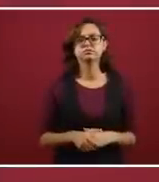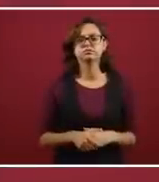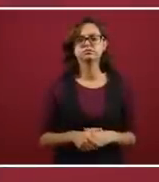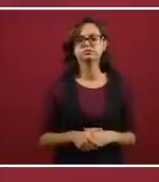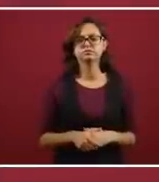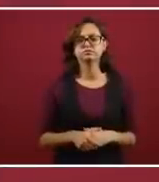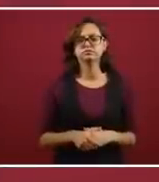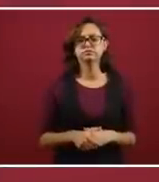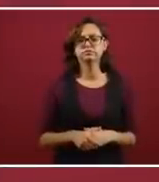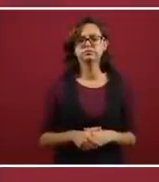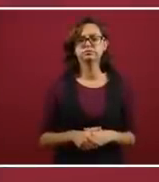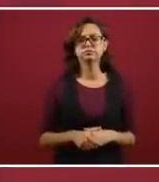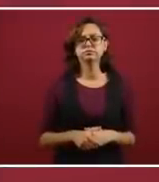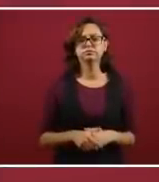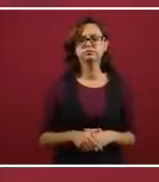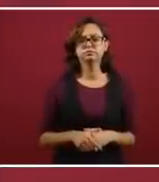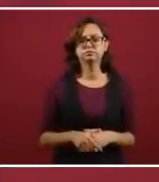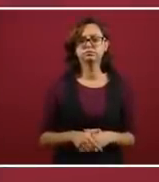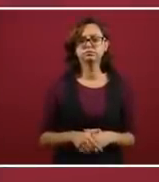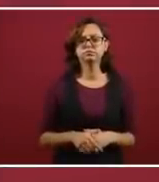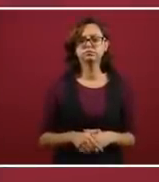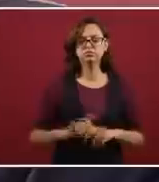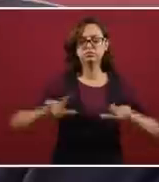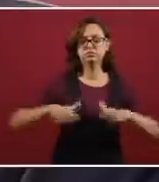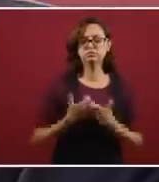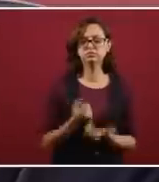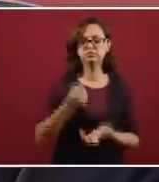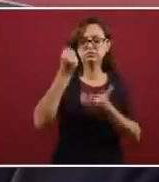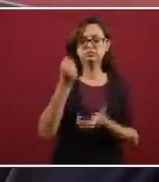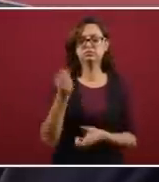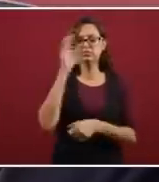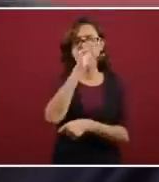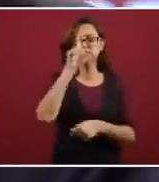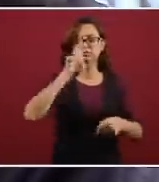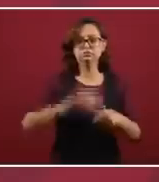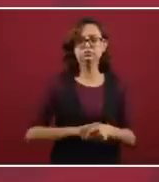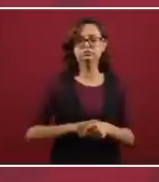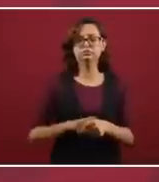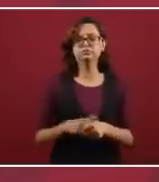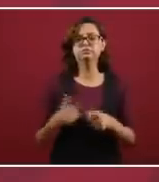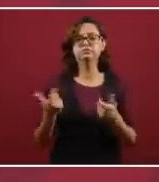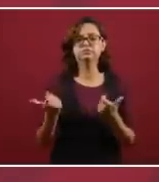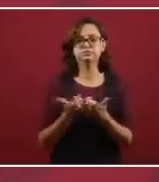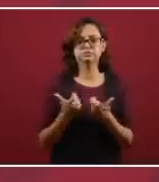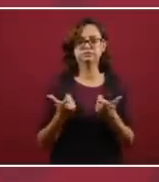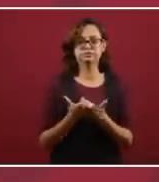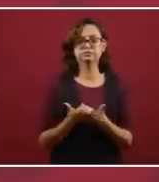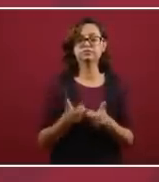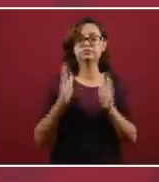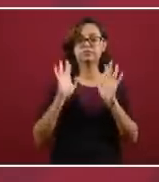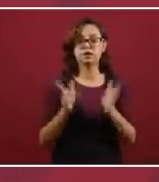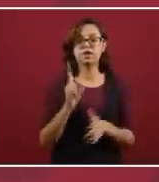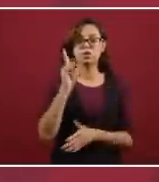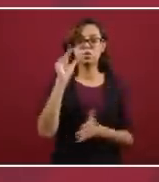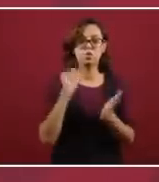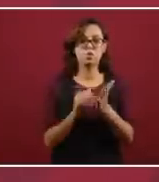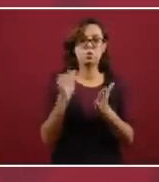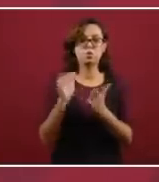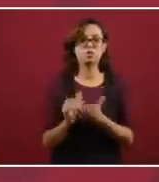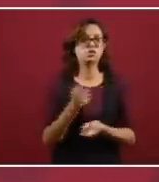que está haciendo el Fondo de Cultura Económica, ya 1,000,000 de ejemplares, y